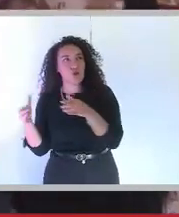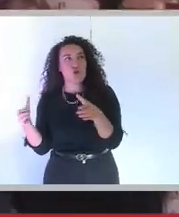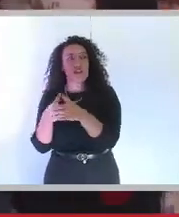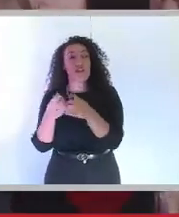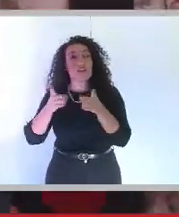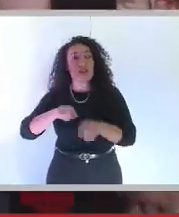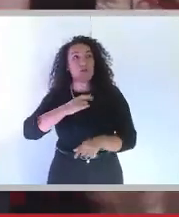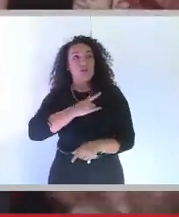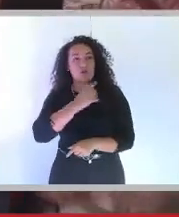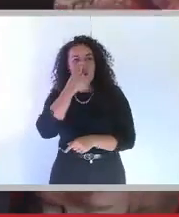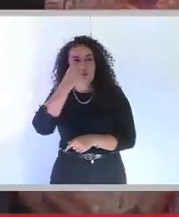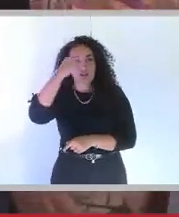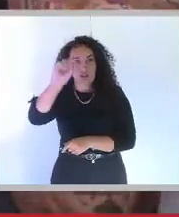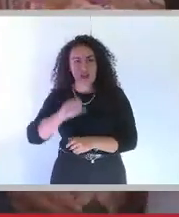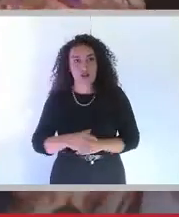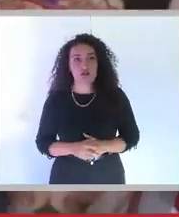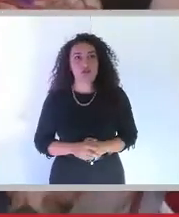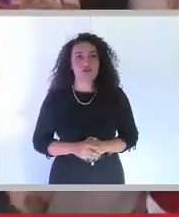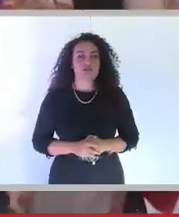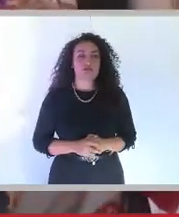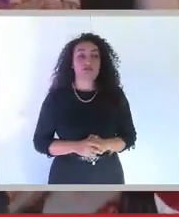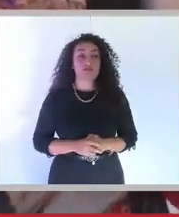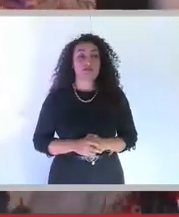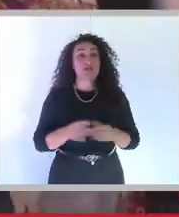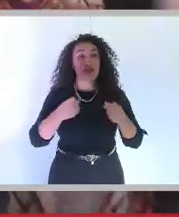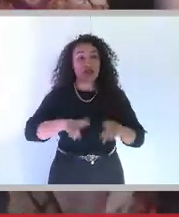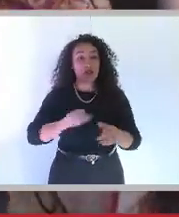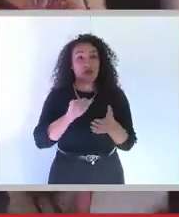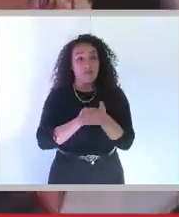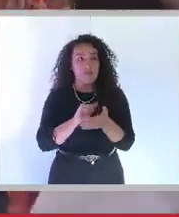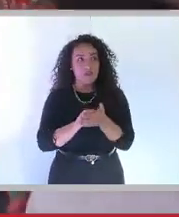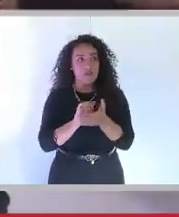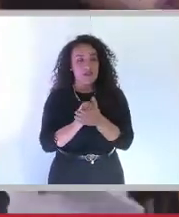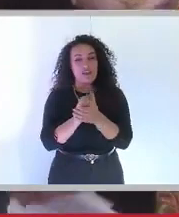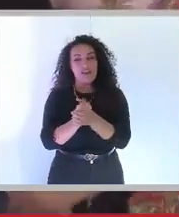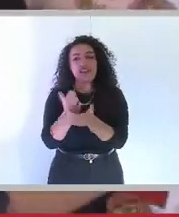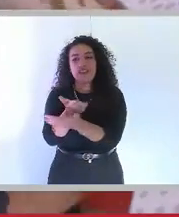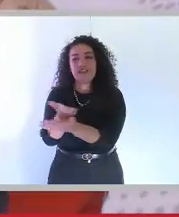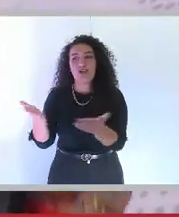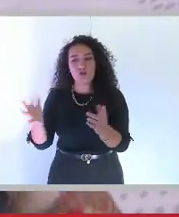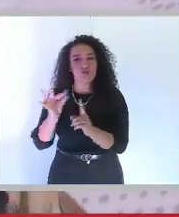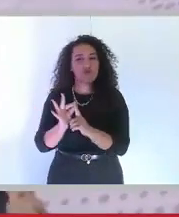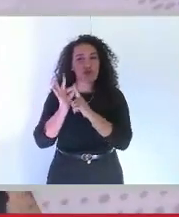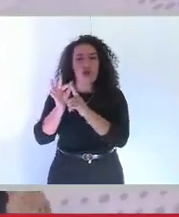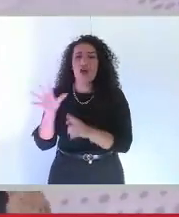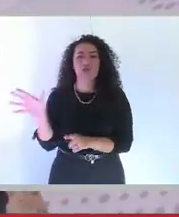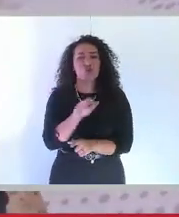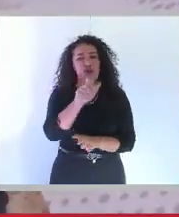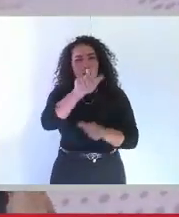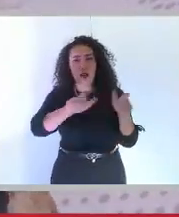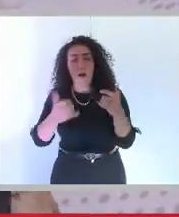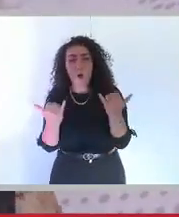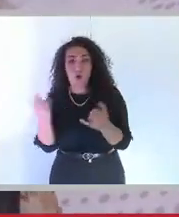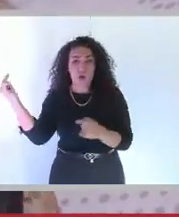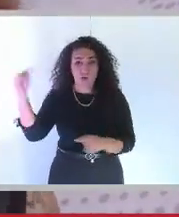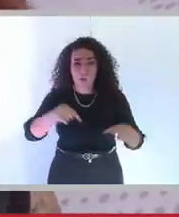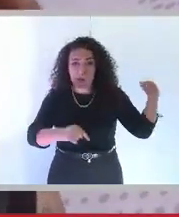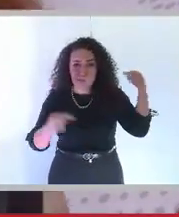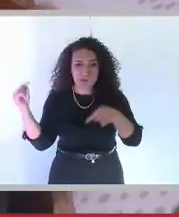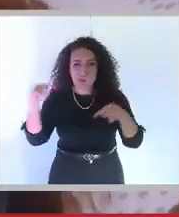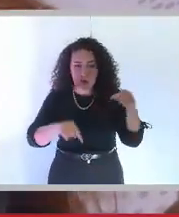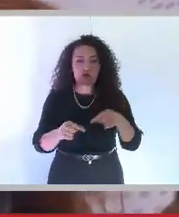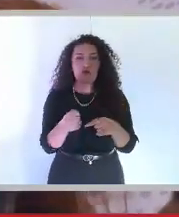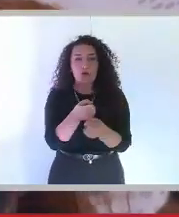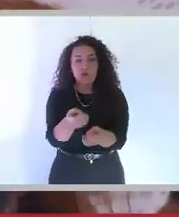Nacional. Pero antes de todo, un saludo cordial a los demás invitados aquí presentes